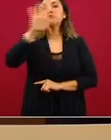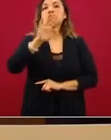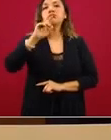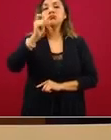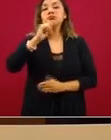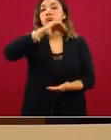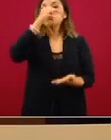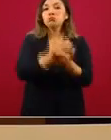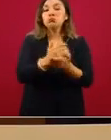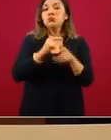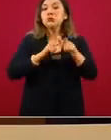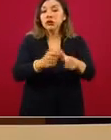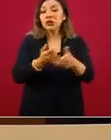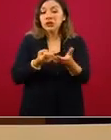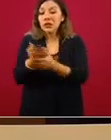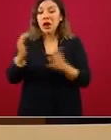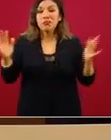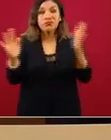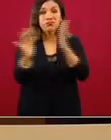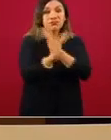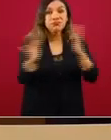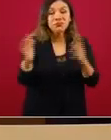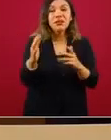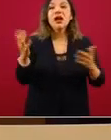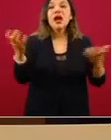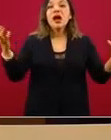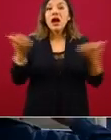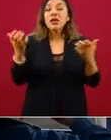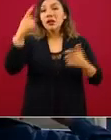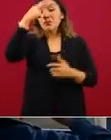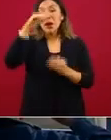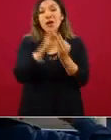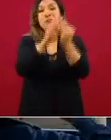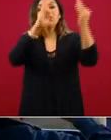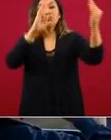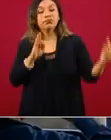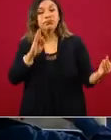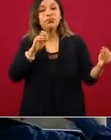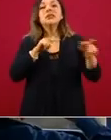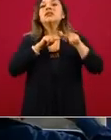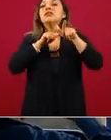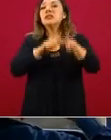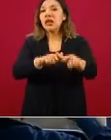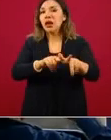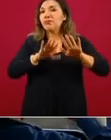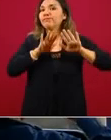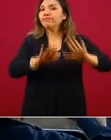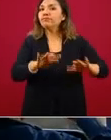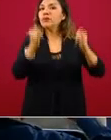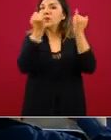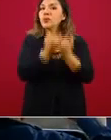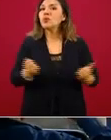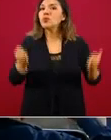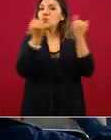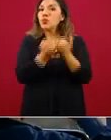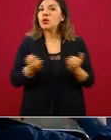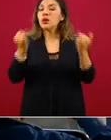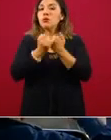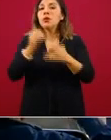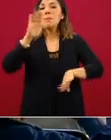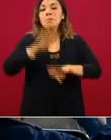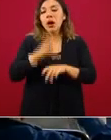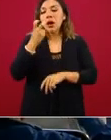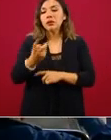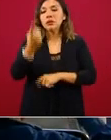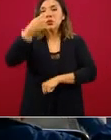las restricciones a la movilidad y por lo tanto las acciones de la Jornada Nacional de Sana Distancia se mantienen y continúan todavía esta